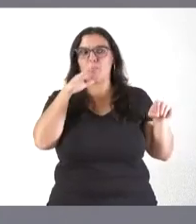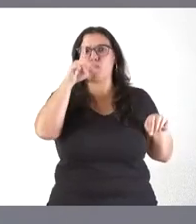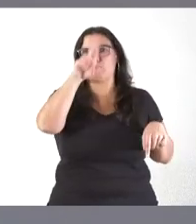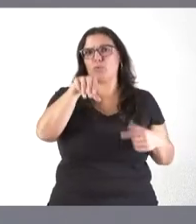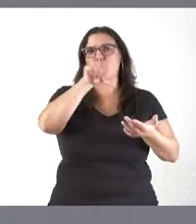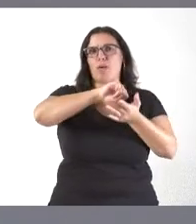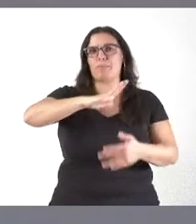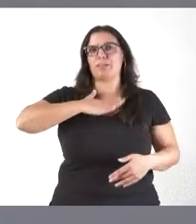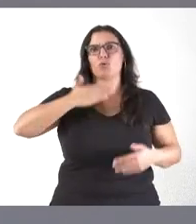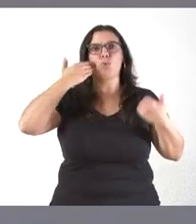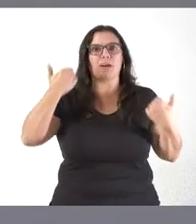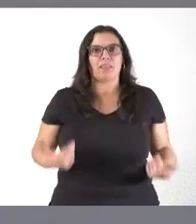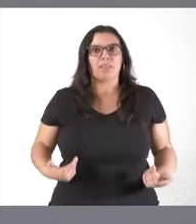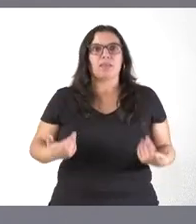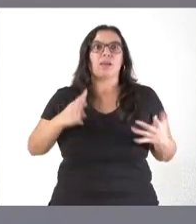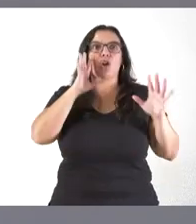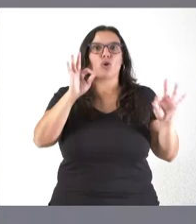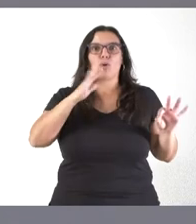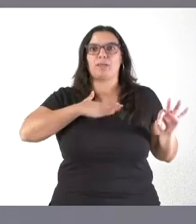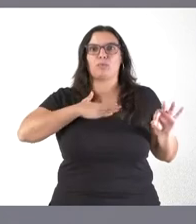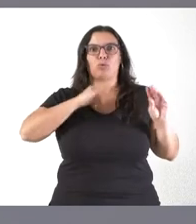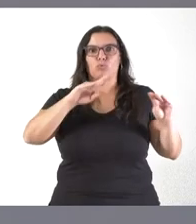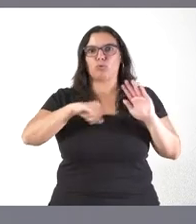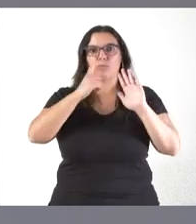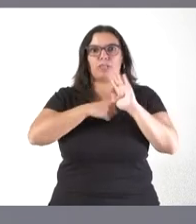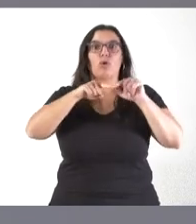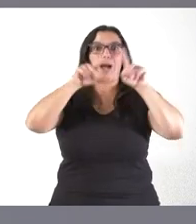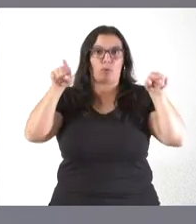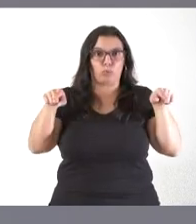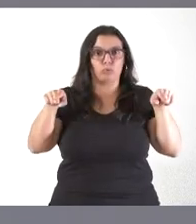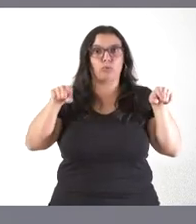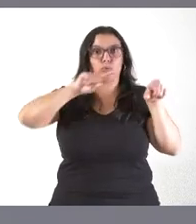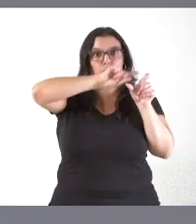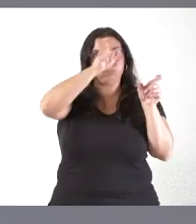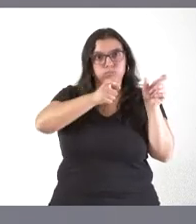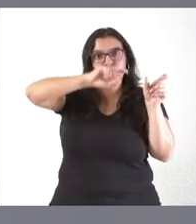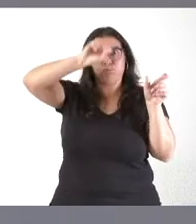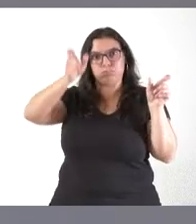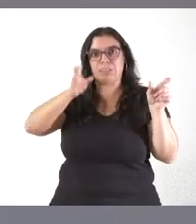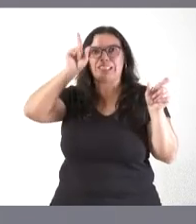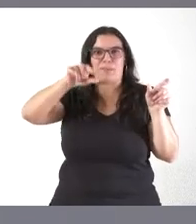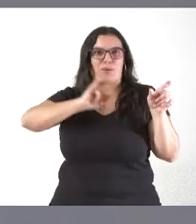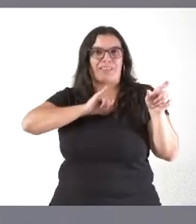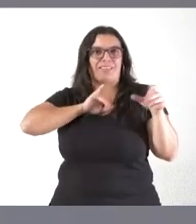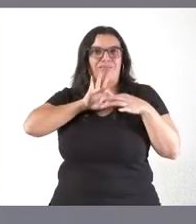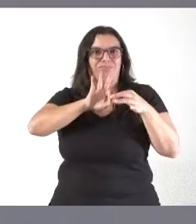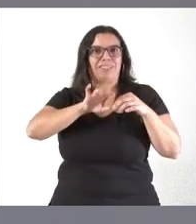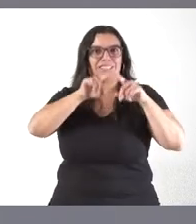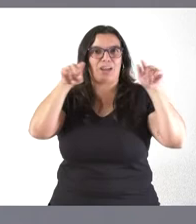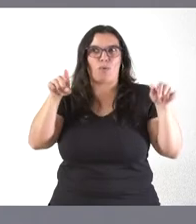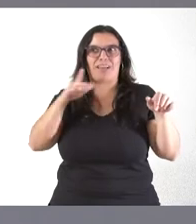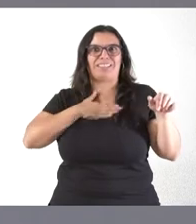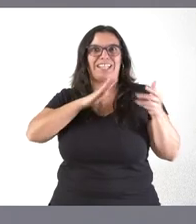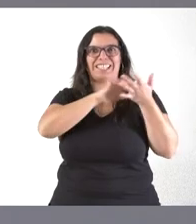de la humanidad y lógicamente con todo su patrimonio y el acueducto forma parte de una señal de identidad esencial de Segovia Yo diría que de todo